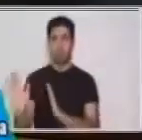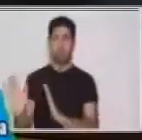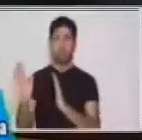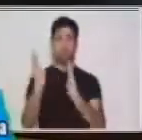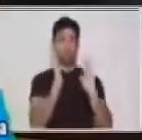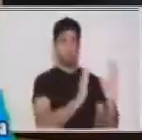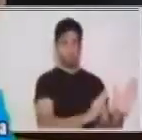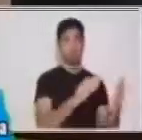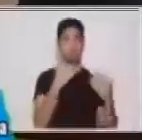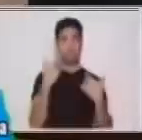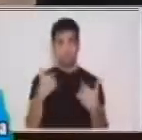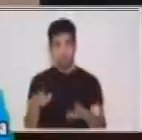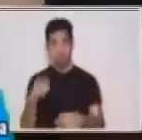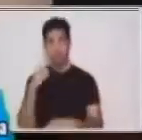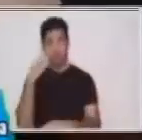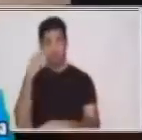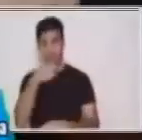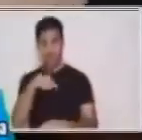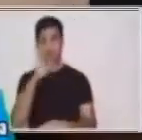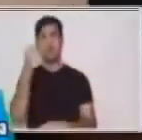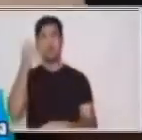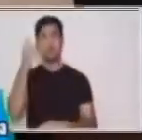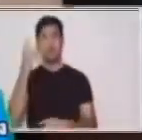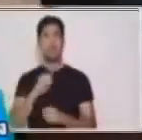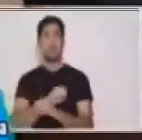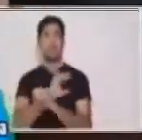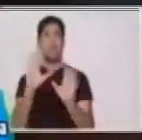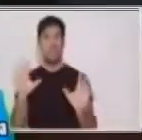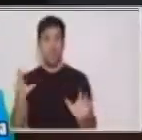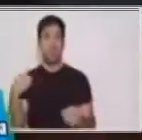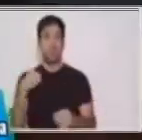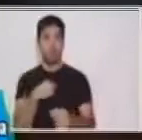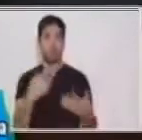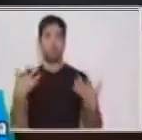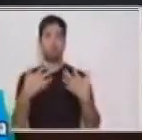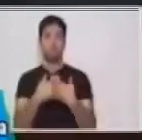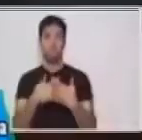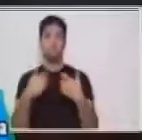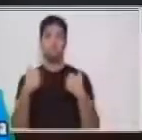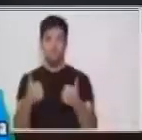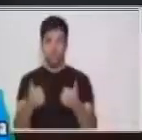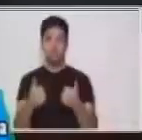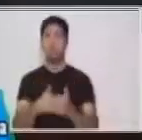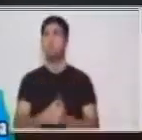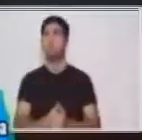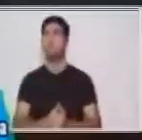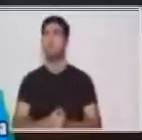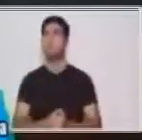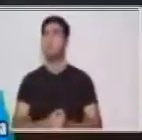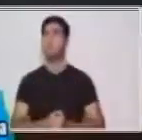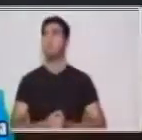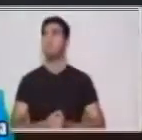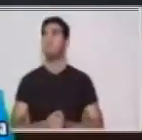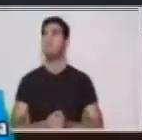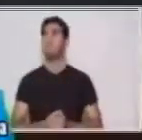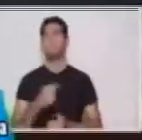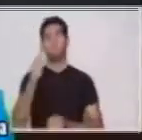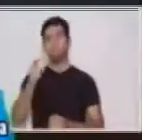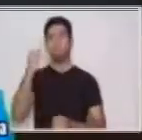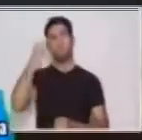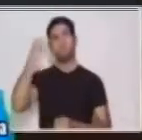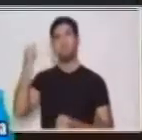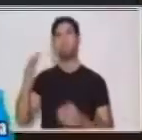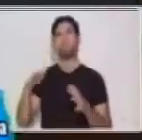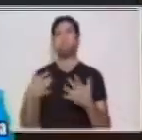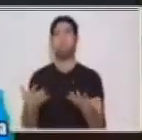ya que ya tenemos esto enlazado con lo que ya habíamos aprendido de los textos argumentativos, imaginemos